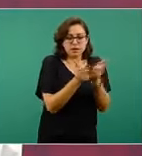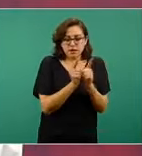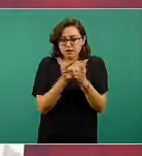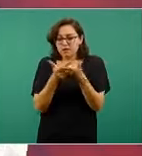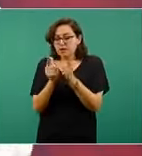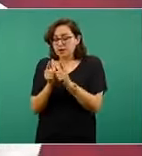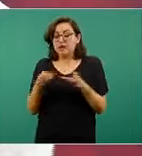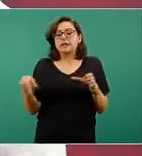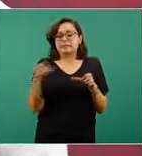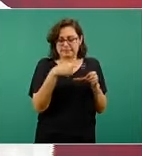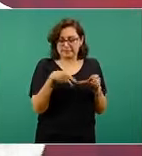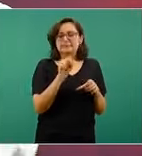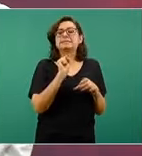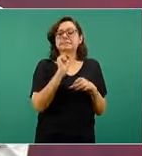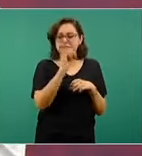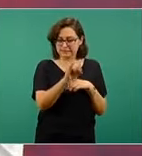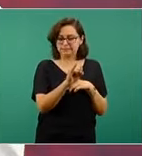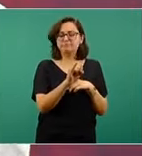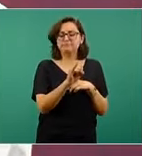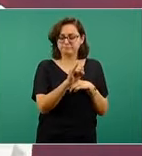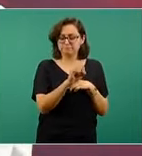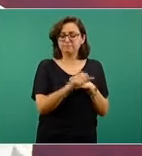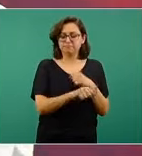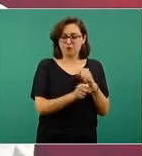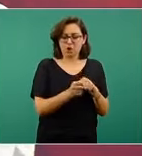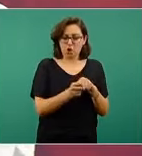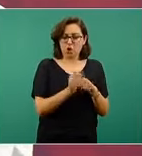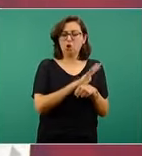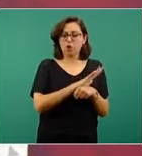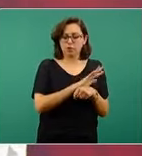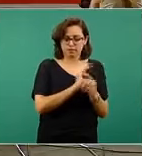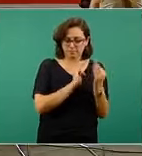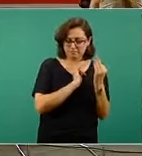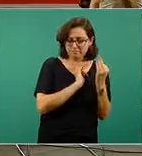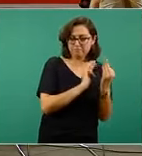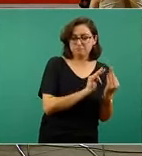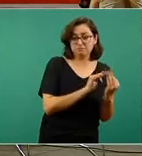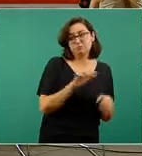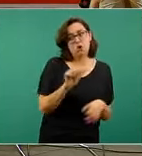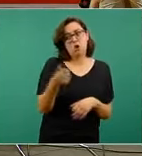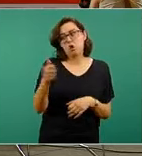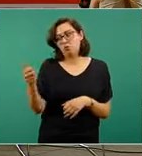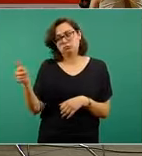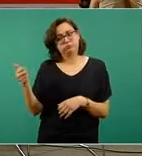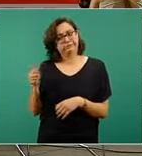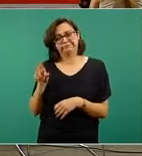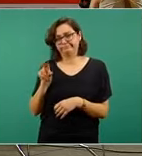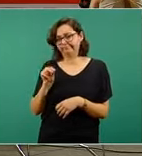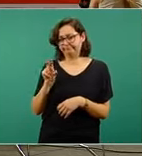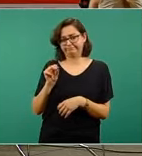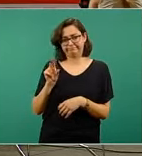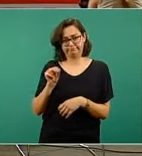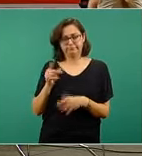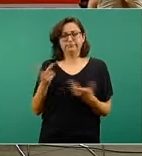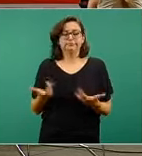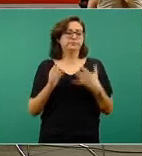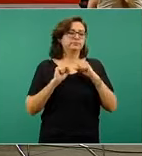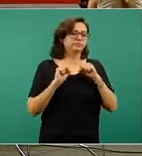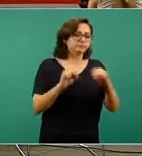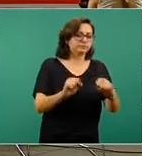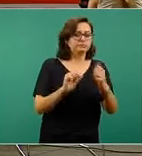relevantes de proteger. Y por destacar algunas de estas ocupaciones: camilleros,